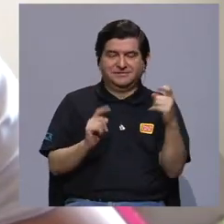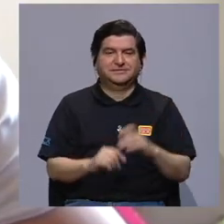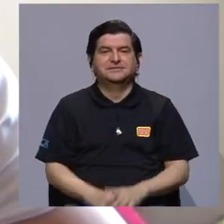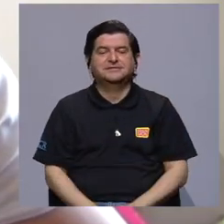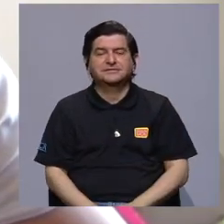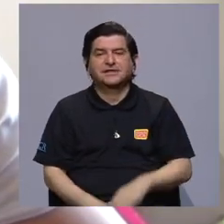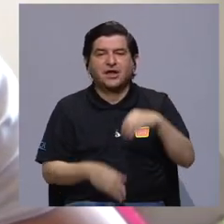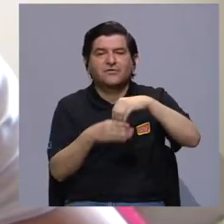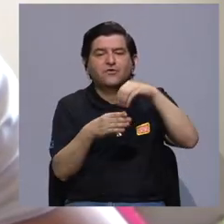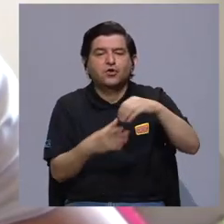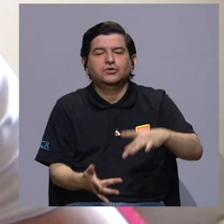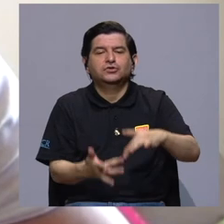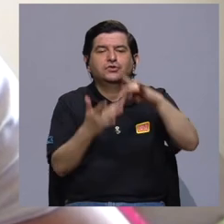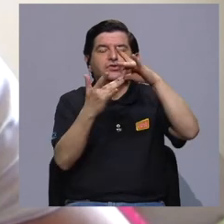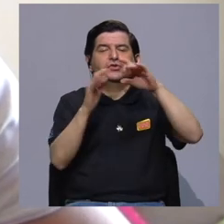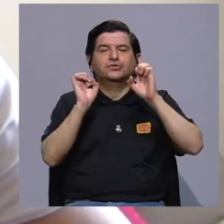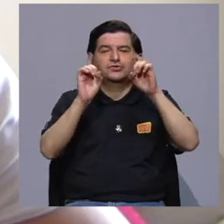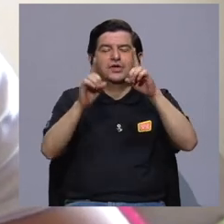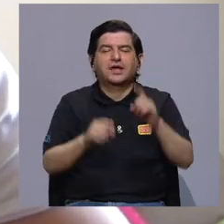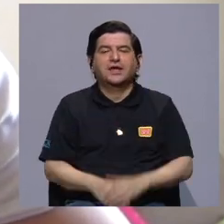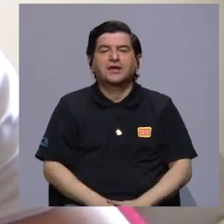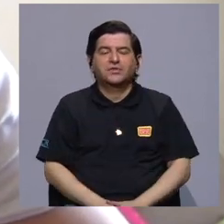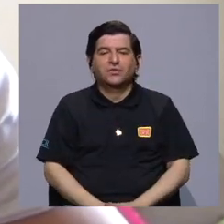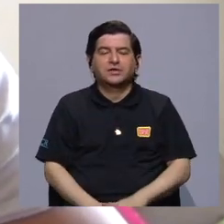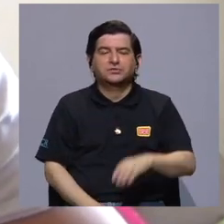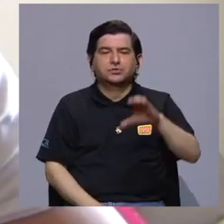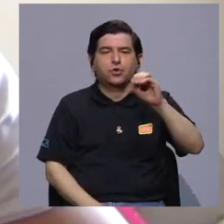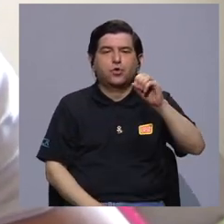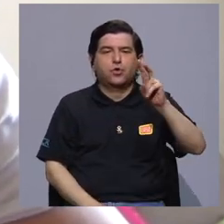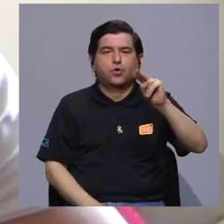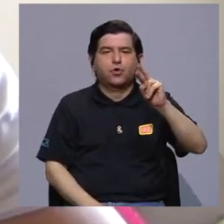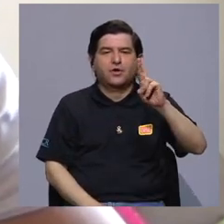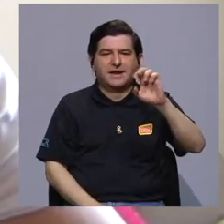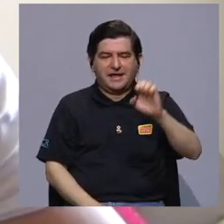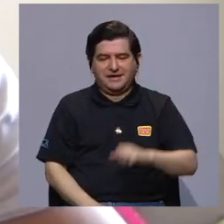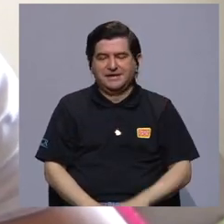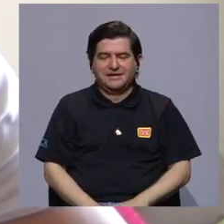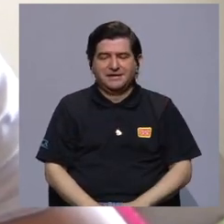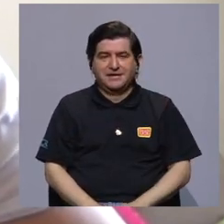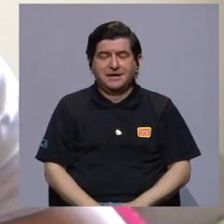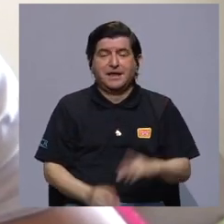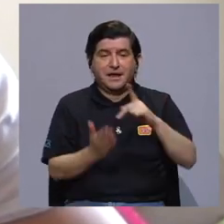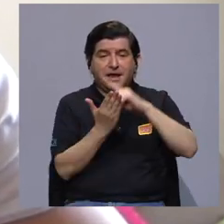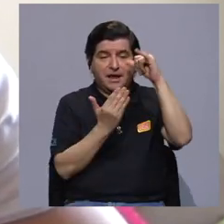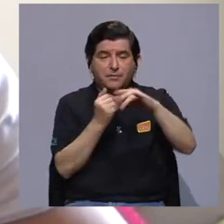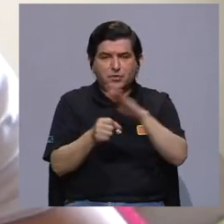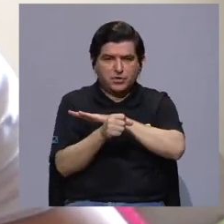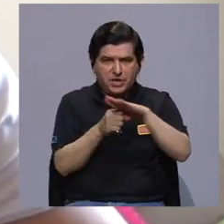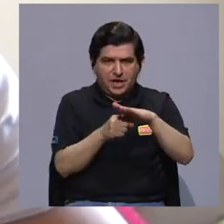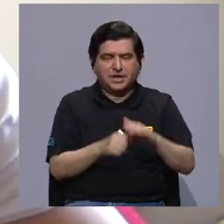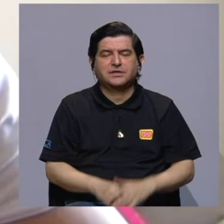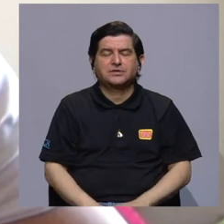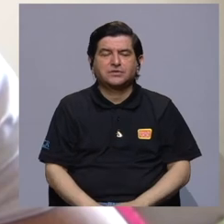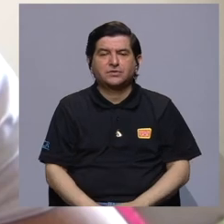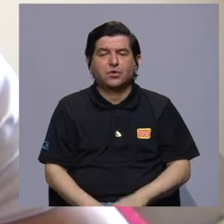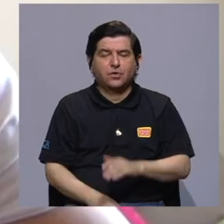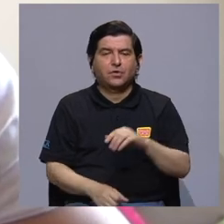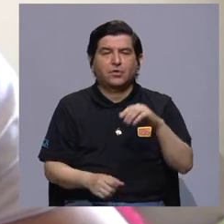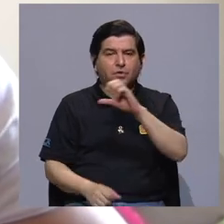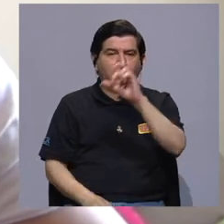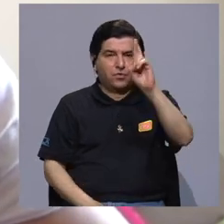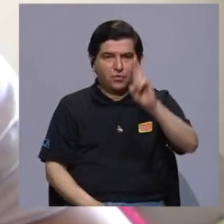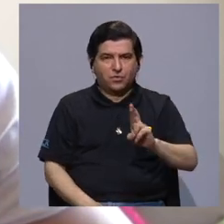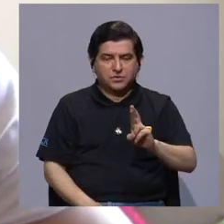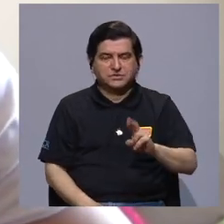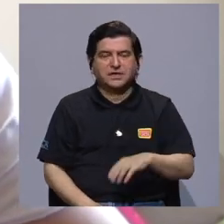de los fondos especiales para la educación superior de CONARE. El proyecto es completamente financiado por el Estado, por